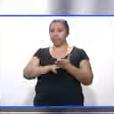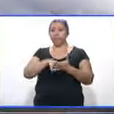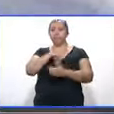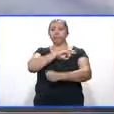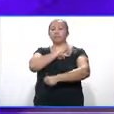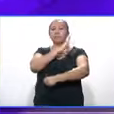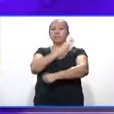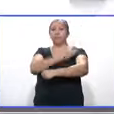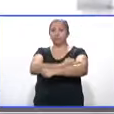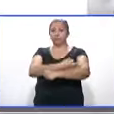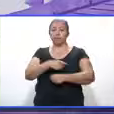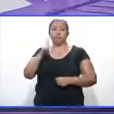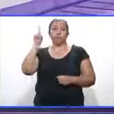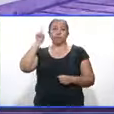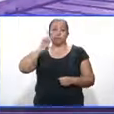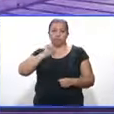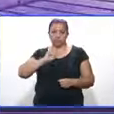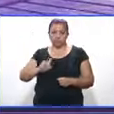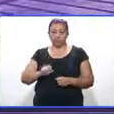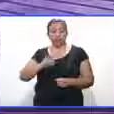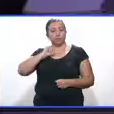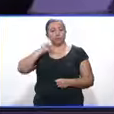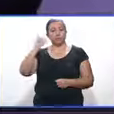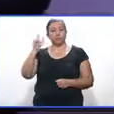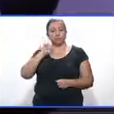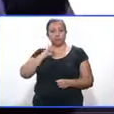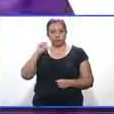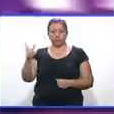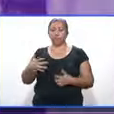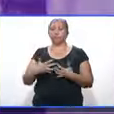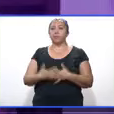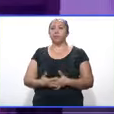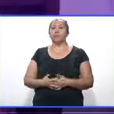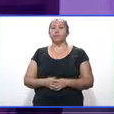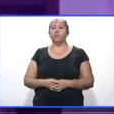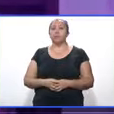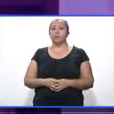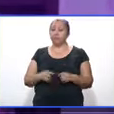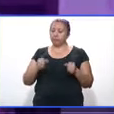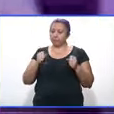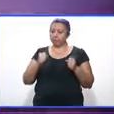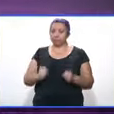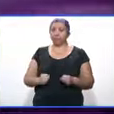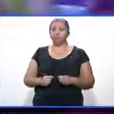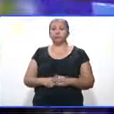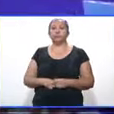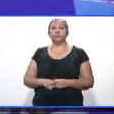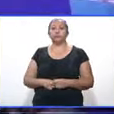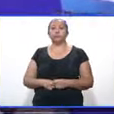fuertes. Mujeres profesionistas, emprendedoras, empoderadas.